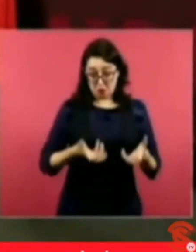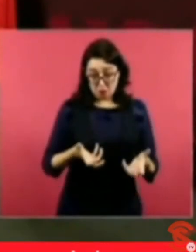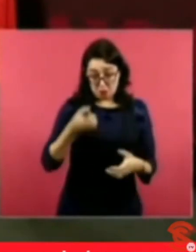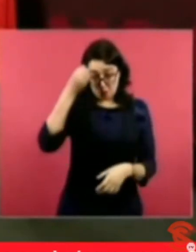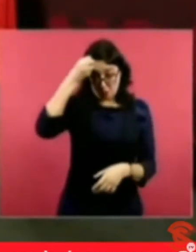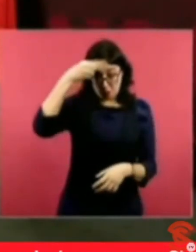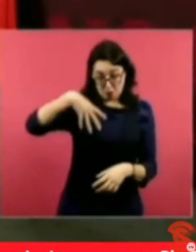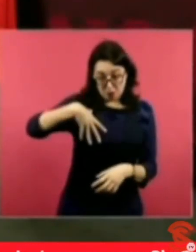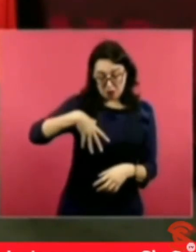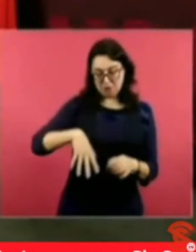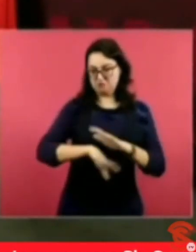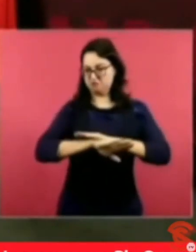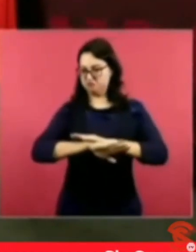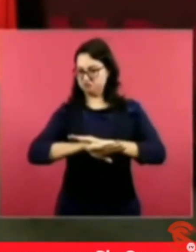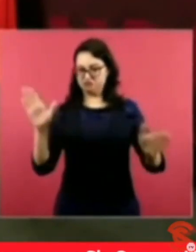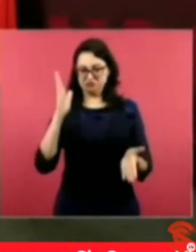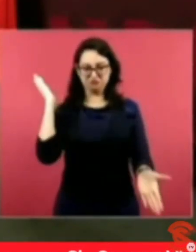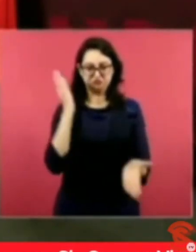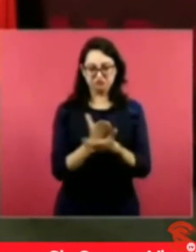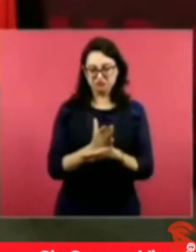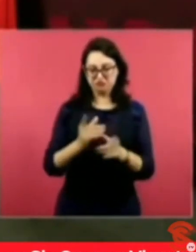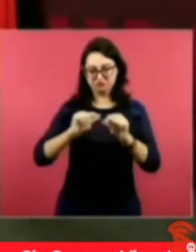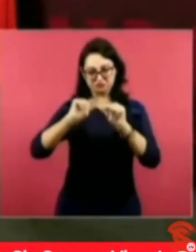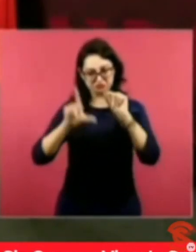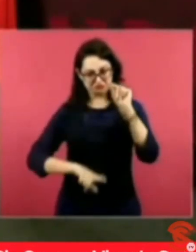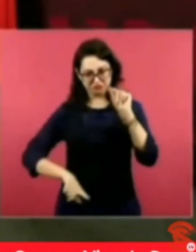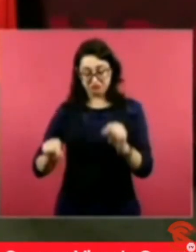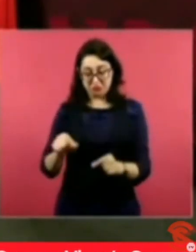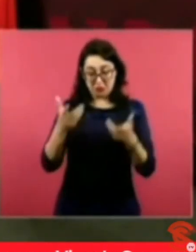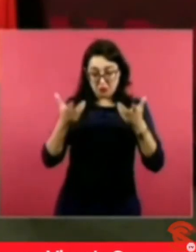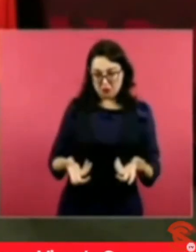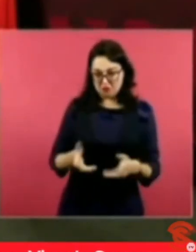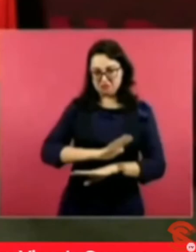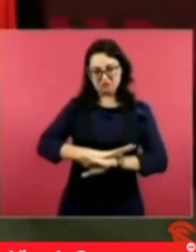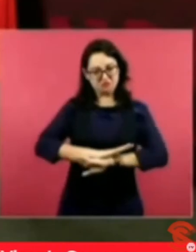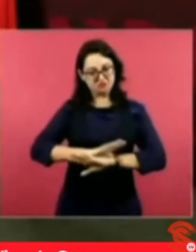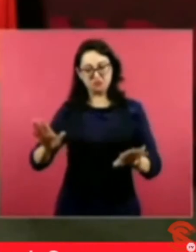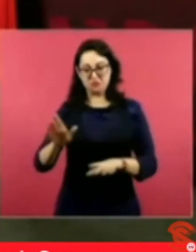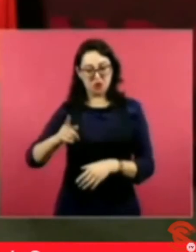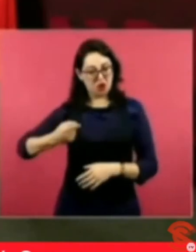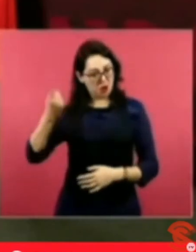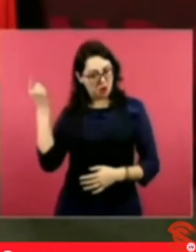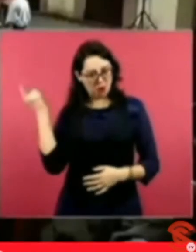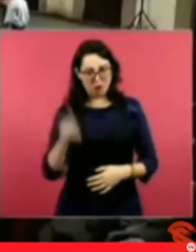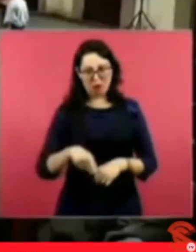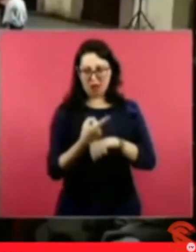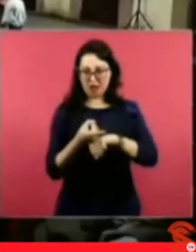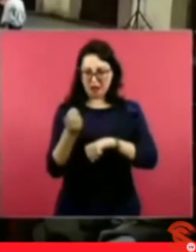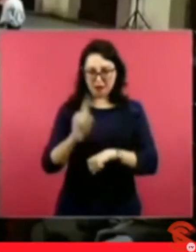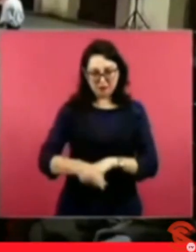estés recibiendo programas sociales. A trabajar, cabrones, como dice Xochitl.